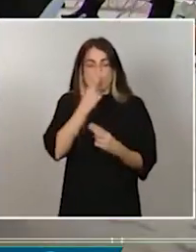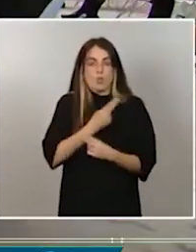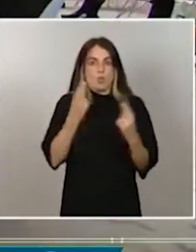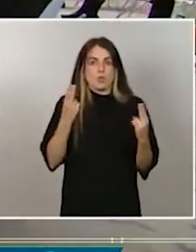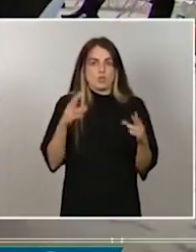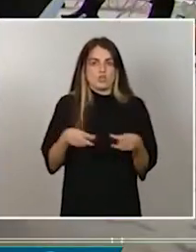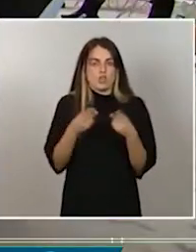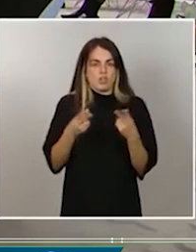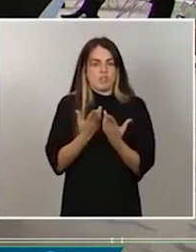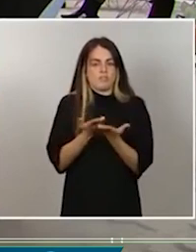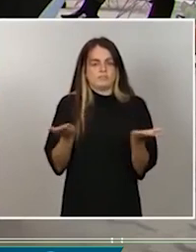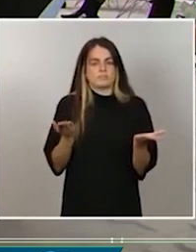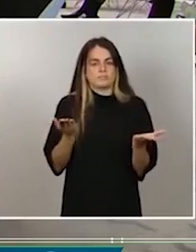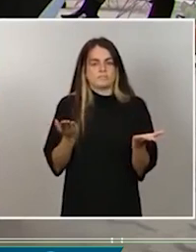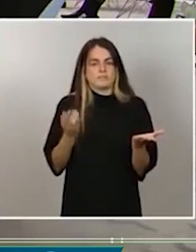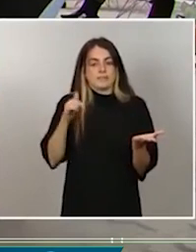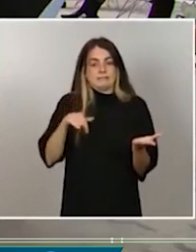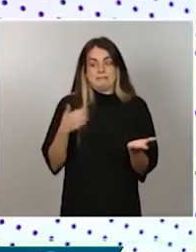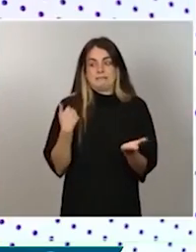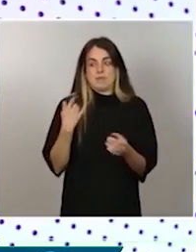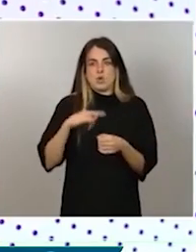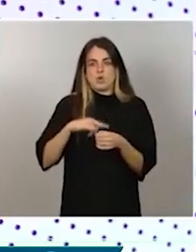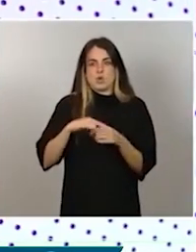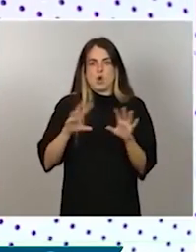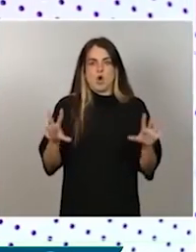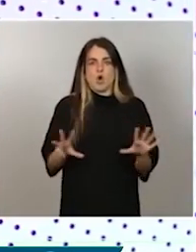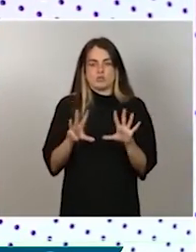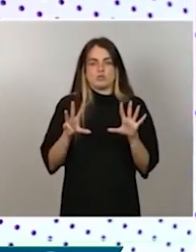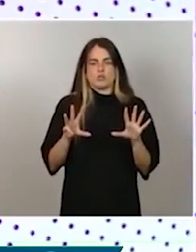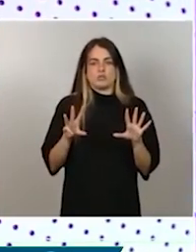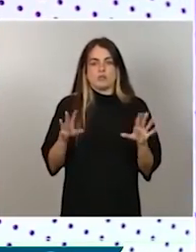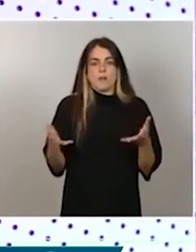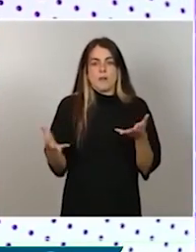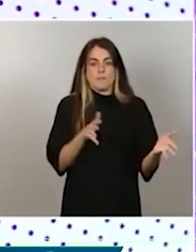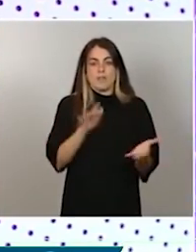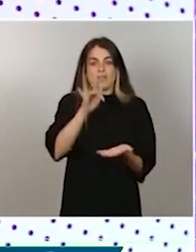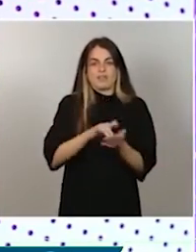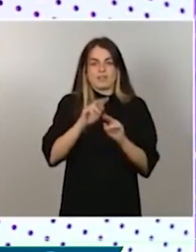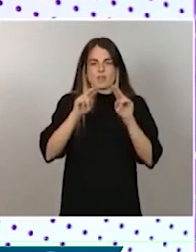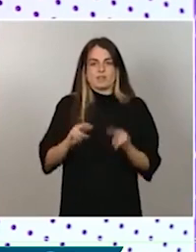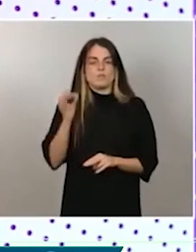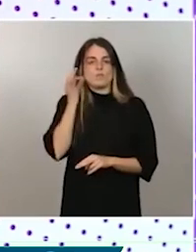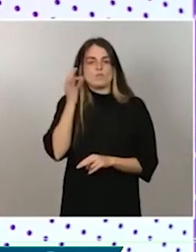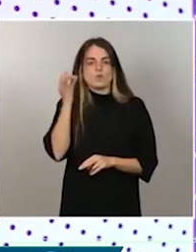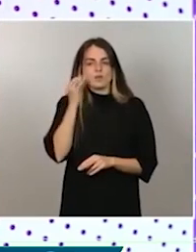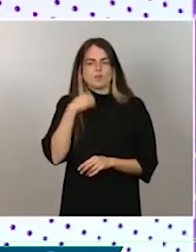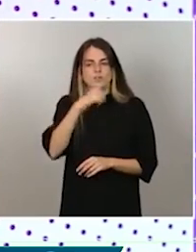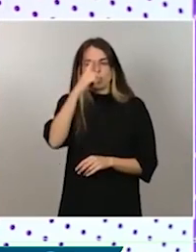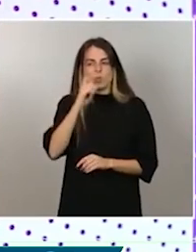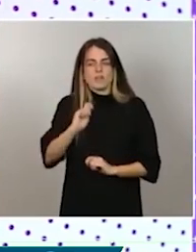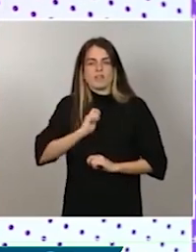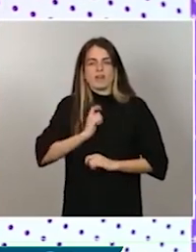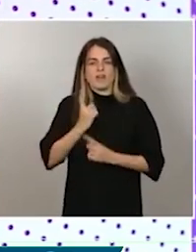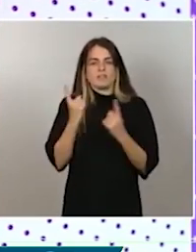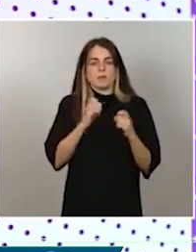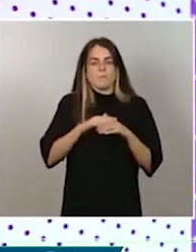están subiendo impuestos, más que nada porque es un auténtico suicidio y en España lo estamos pagando muy caro. Y no es casualidad que la locomotora de España sea la